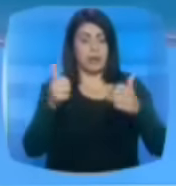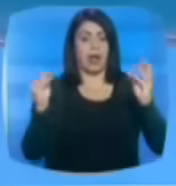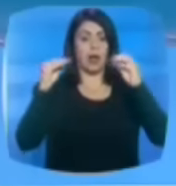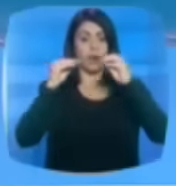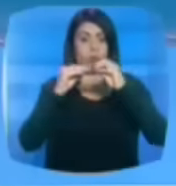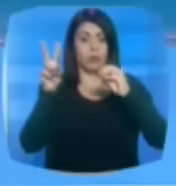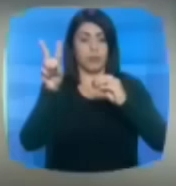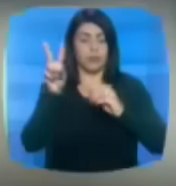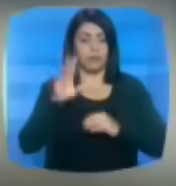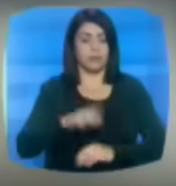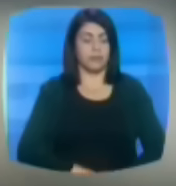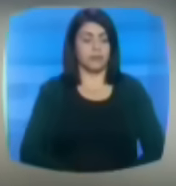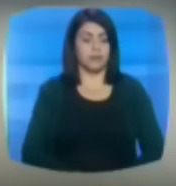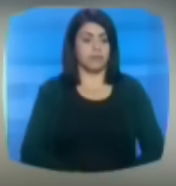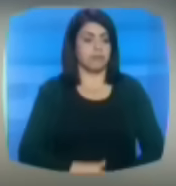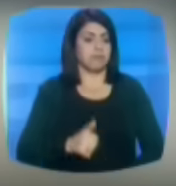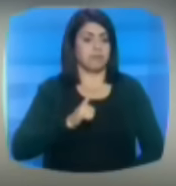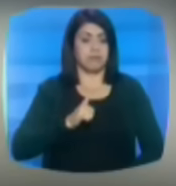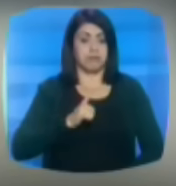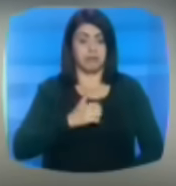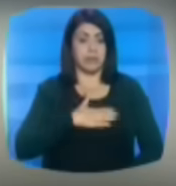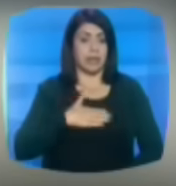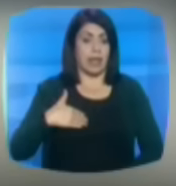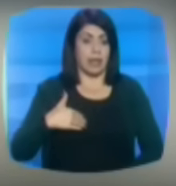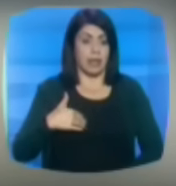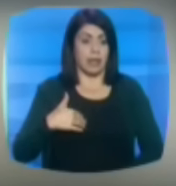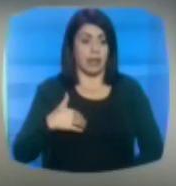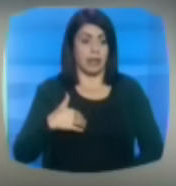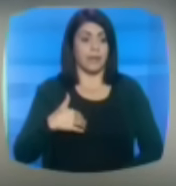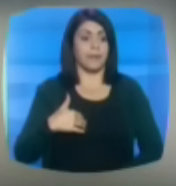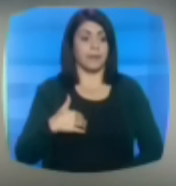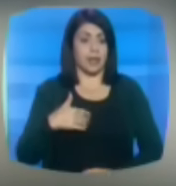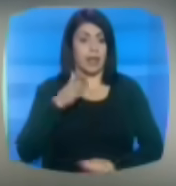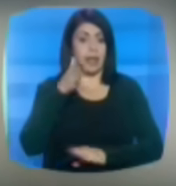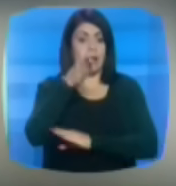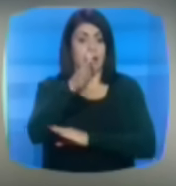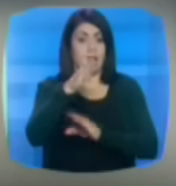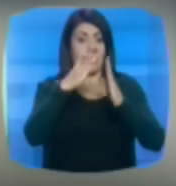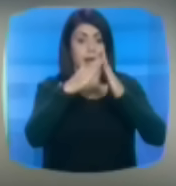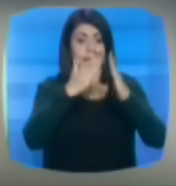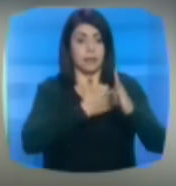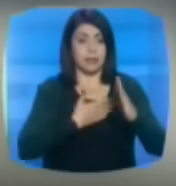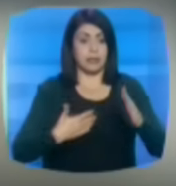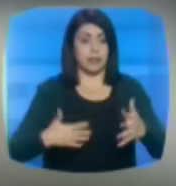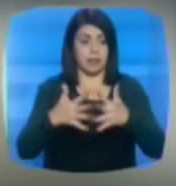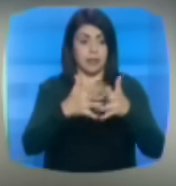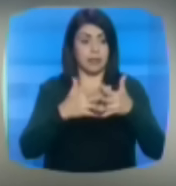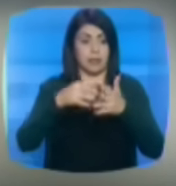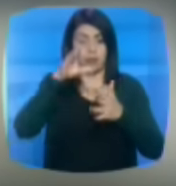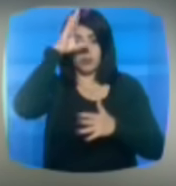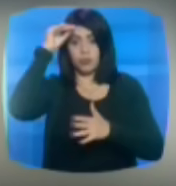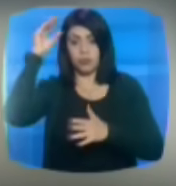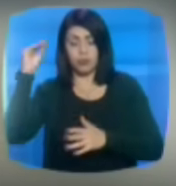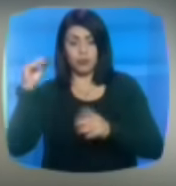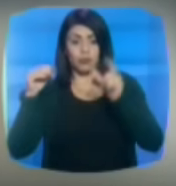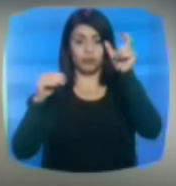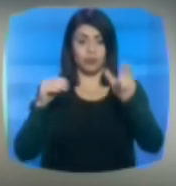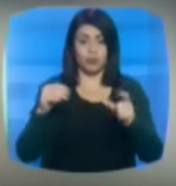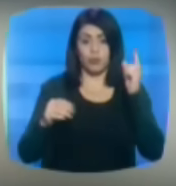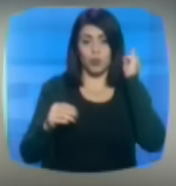Venezuela. En todo caso, el que llegue a la Casa Blanca, sea Trump o sea